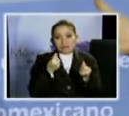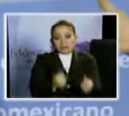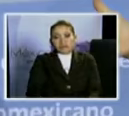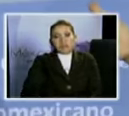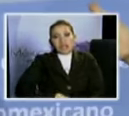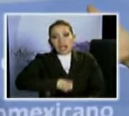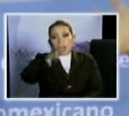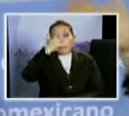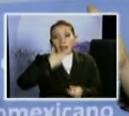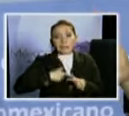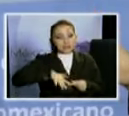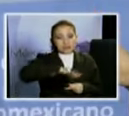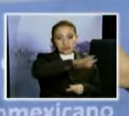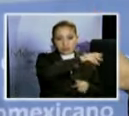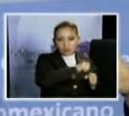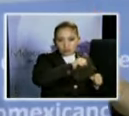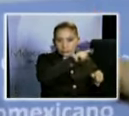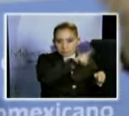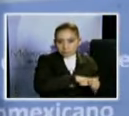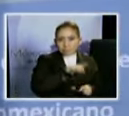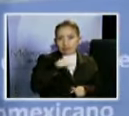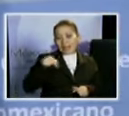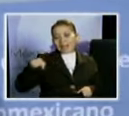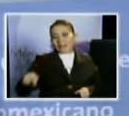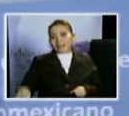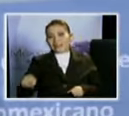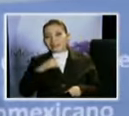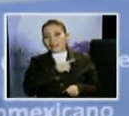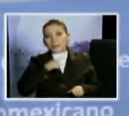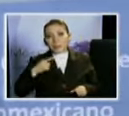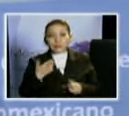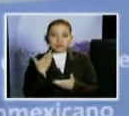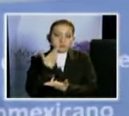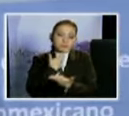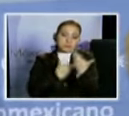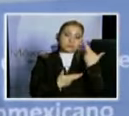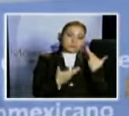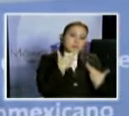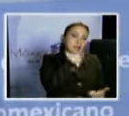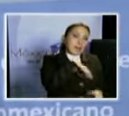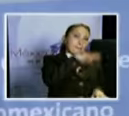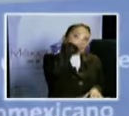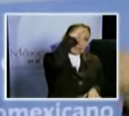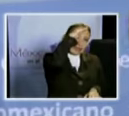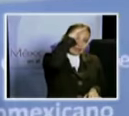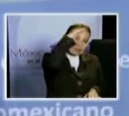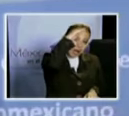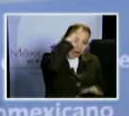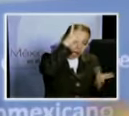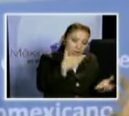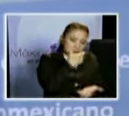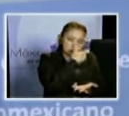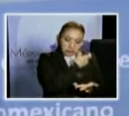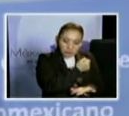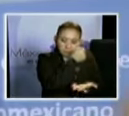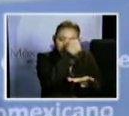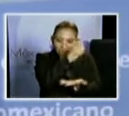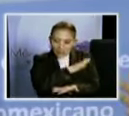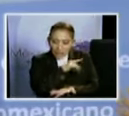para la sociedad. Entonces, aquí lo que hay que regresar es ir pensando de los recursos que